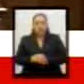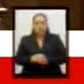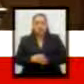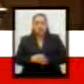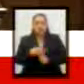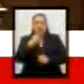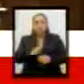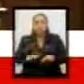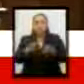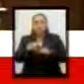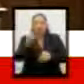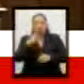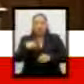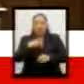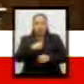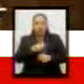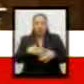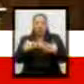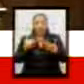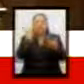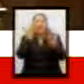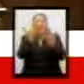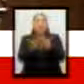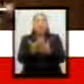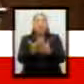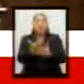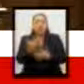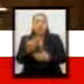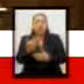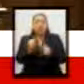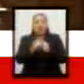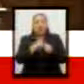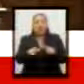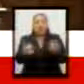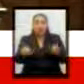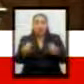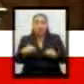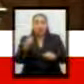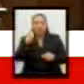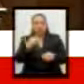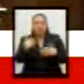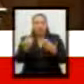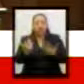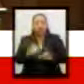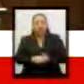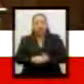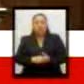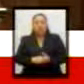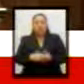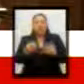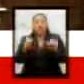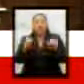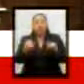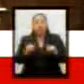es muy importante para nosotros poder acercarnos a un espacio como este para poder